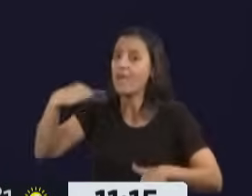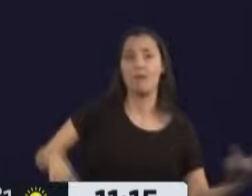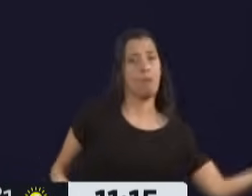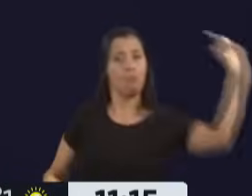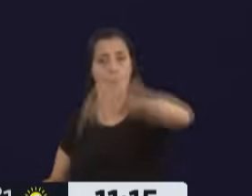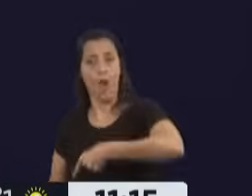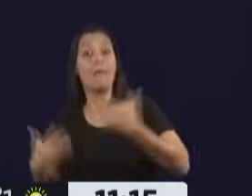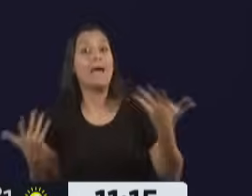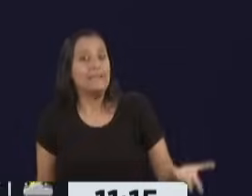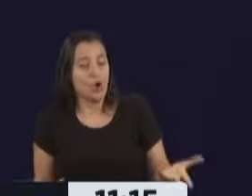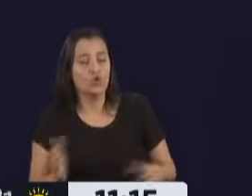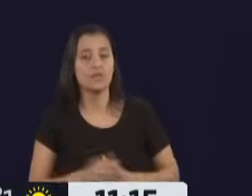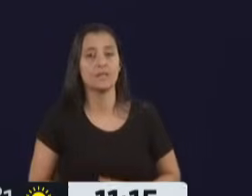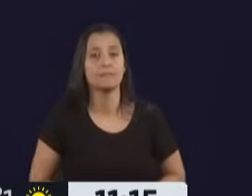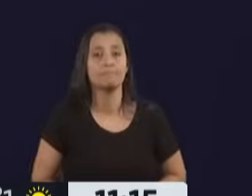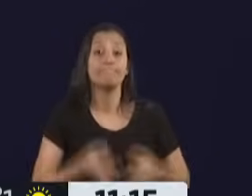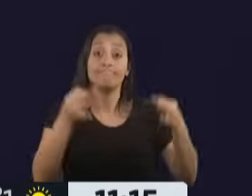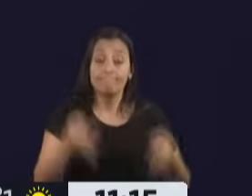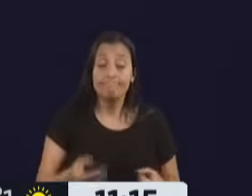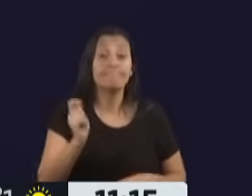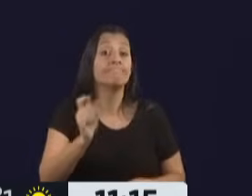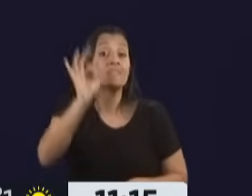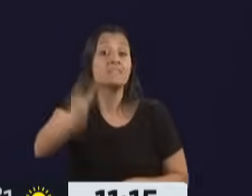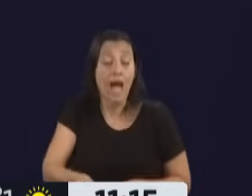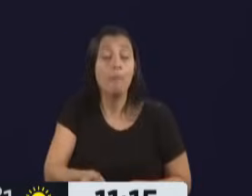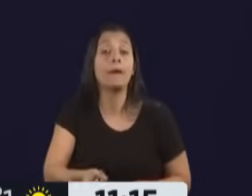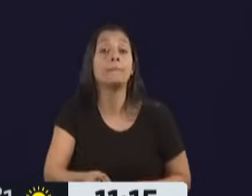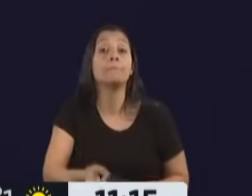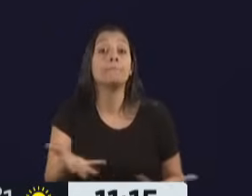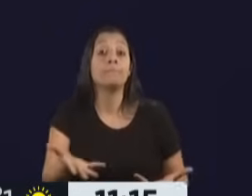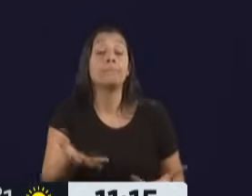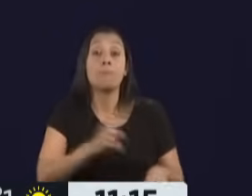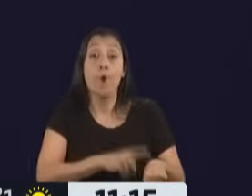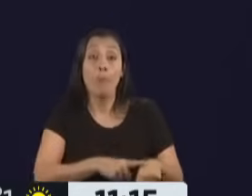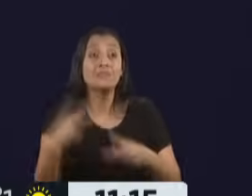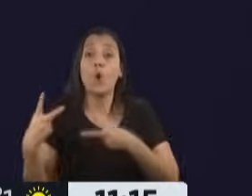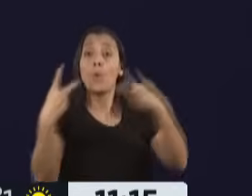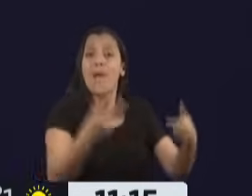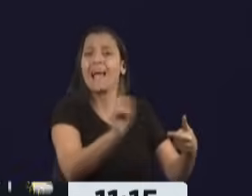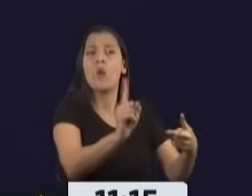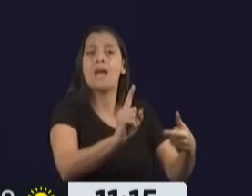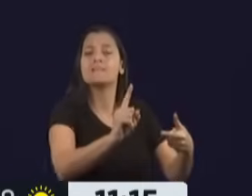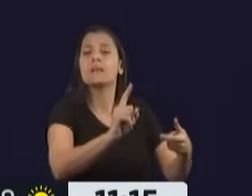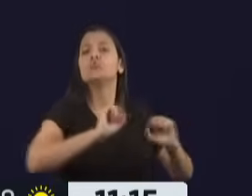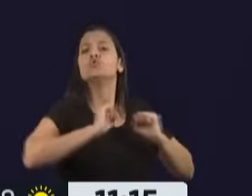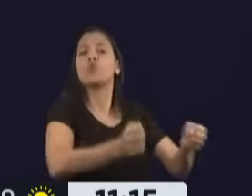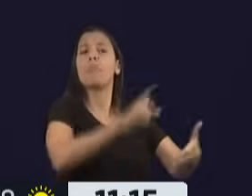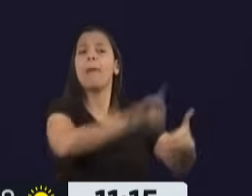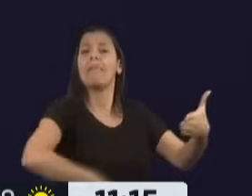entera yendo que era su destino original, a la mezquita, y no lo canceló, simplemente lo